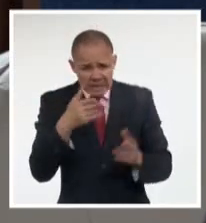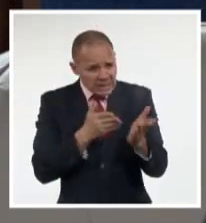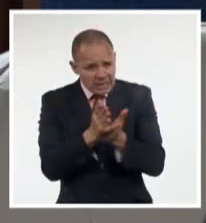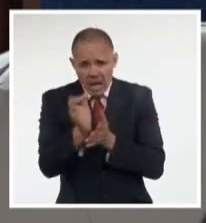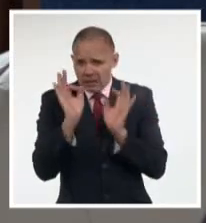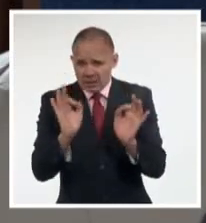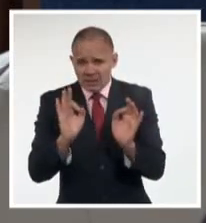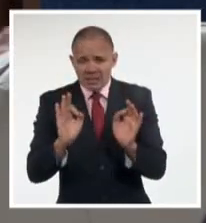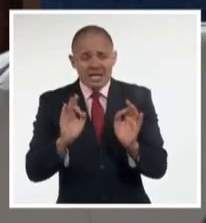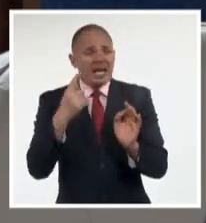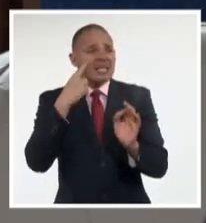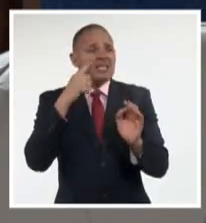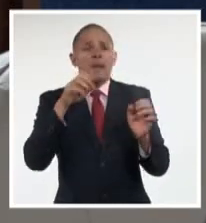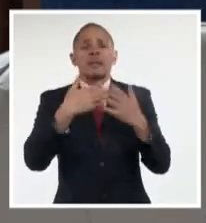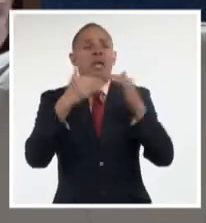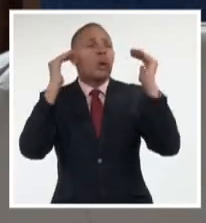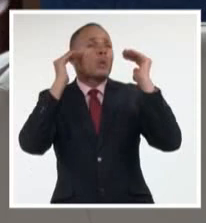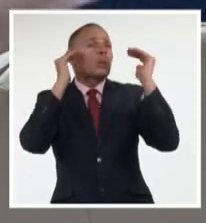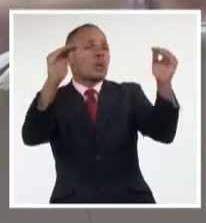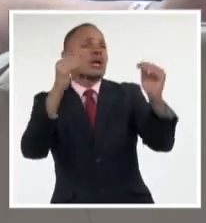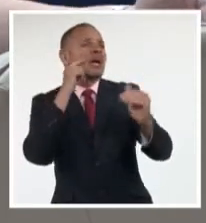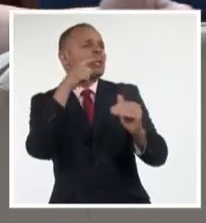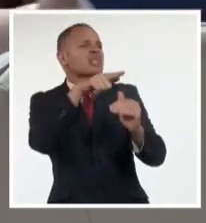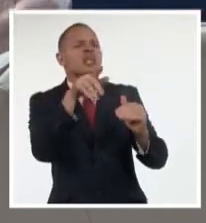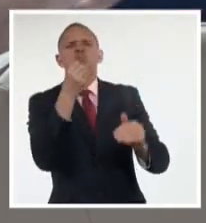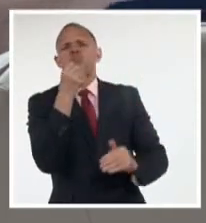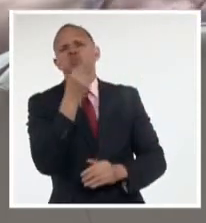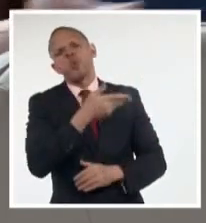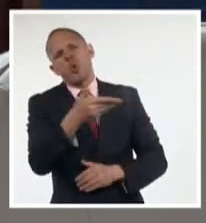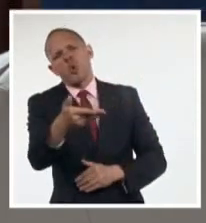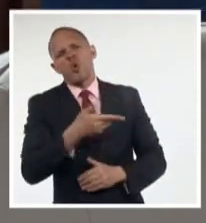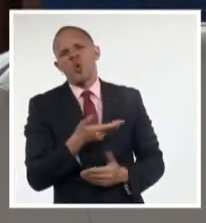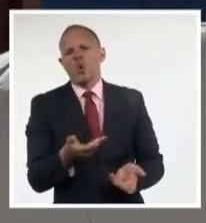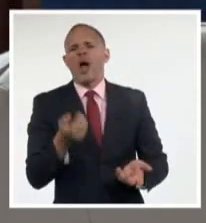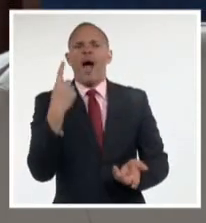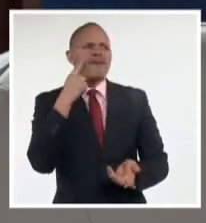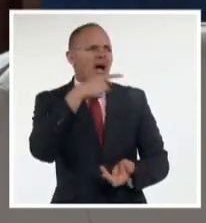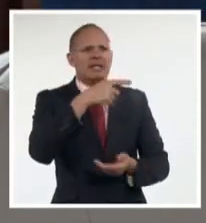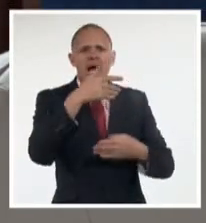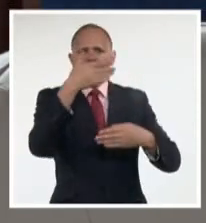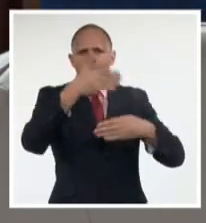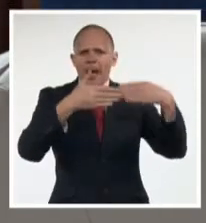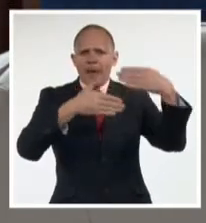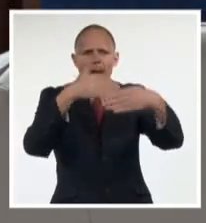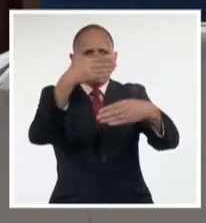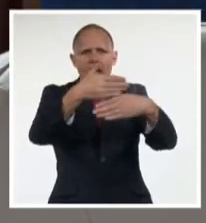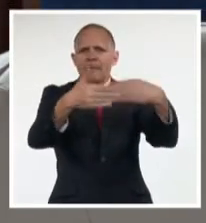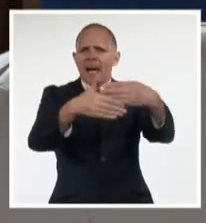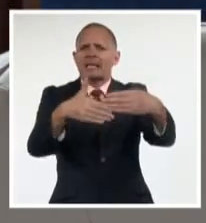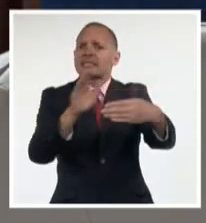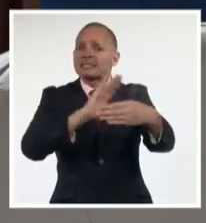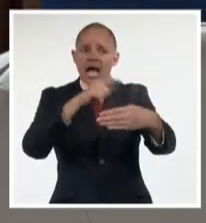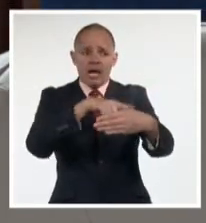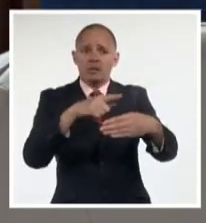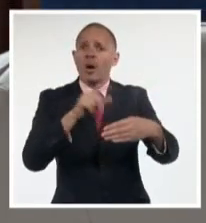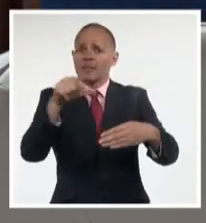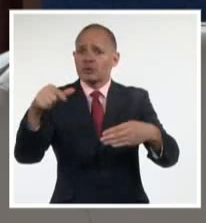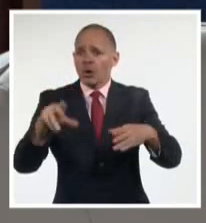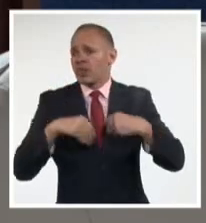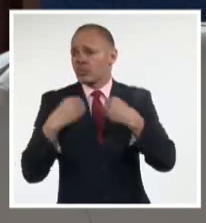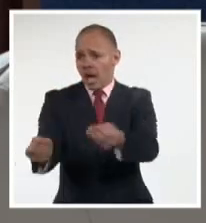totalmente utilizadas y que uno siempre que pasa dice, bueno, esto con un poquito más podrían convertirse en vivienda y dar soluciones y no